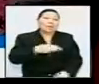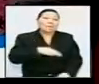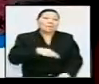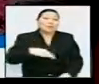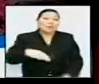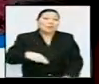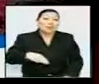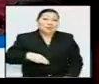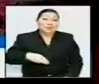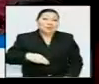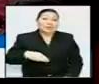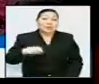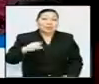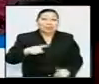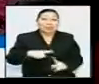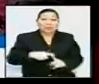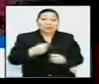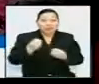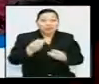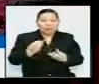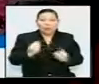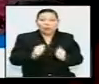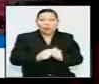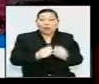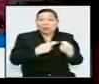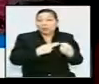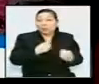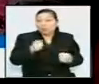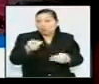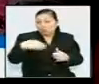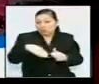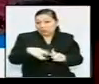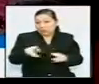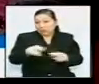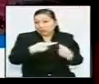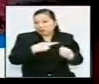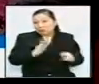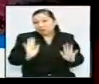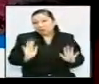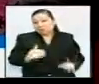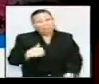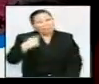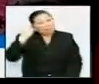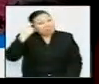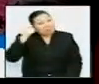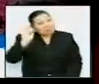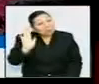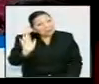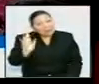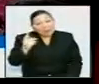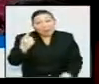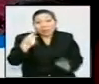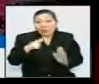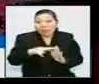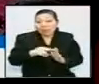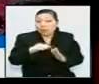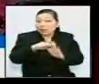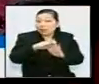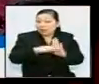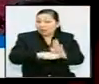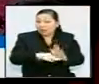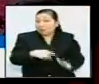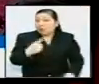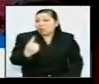que Zavala le dijo a Martín: hay un informe con responsabilidad y estás tú con responsabilidad penal. En el informe, de acuerdo al anexo número 1,